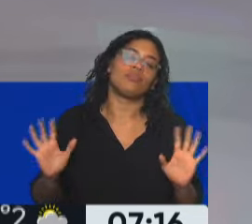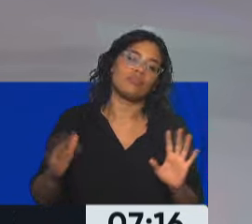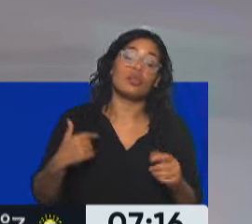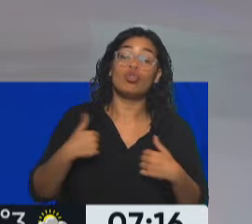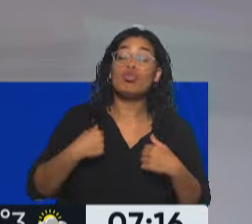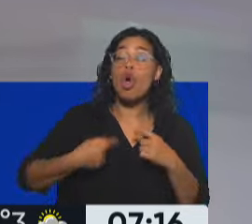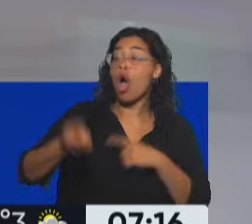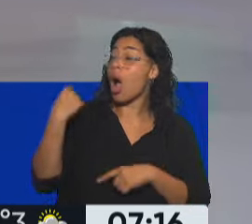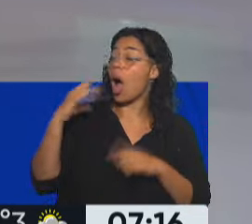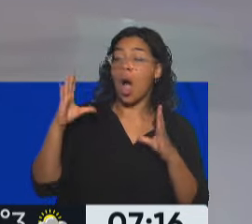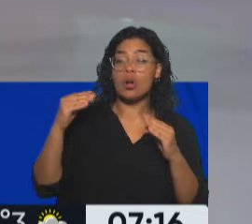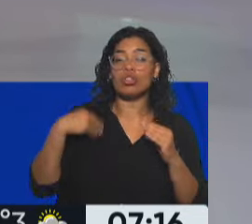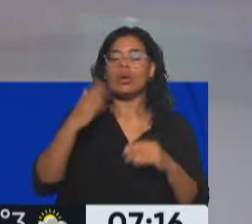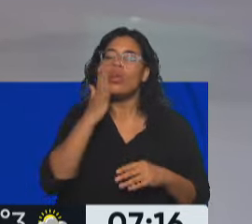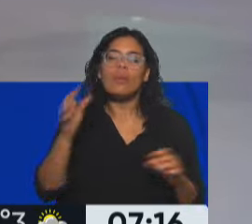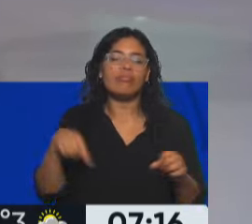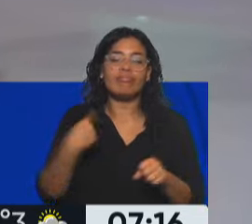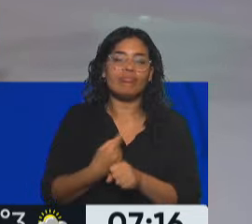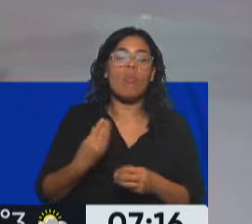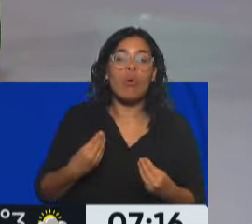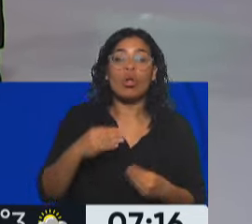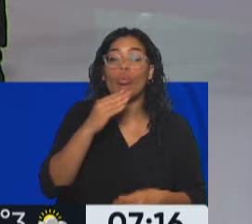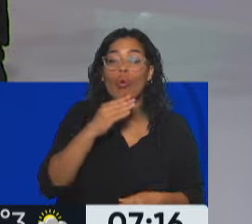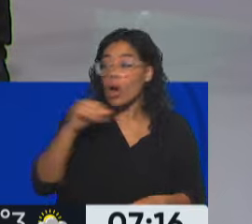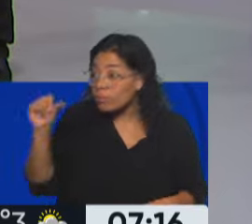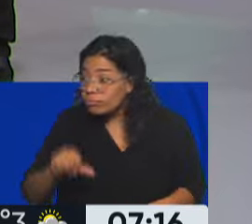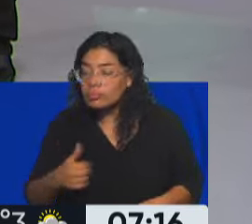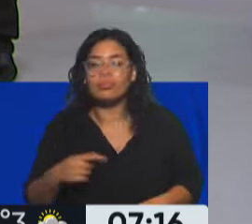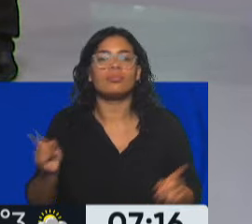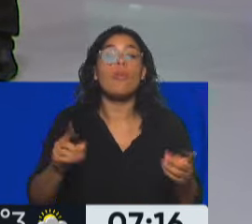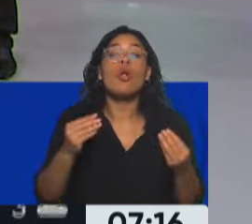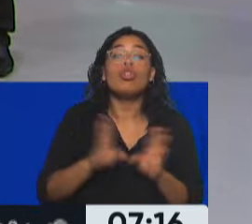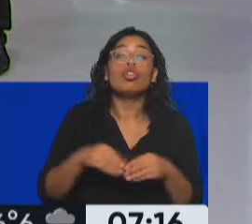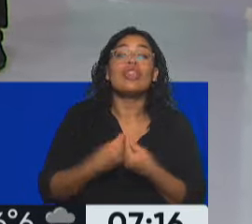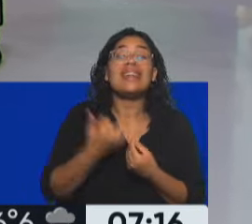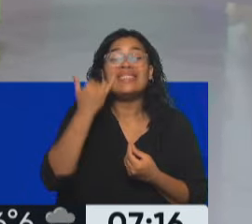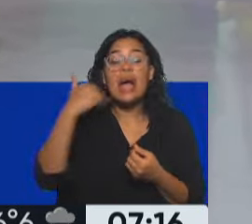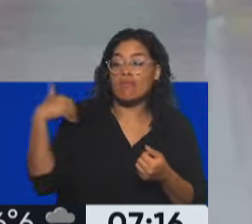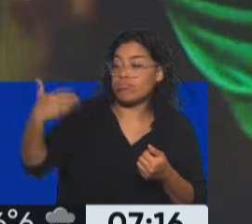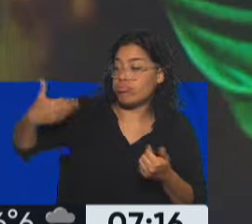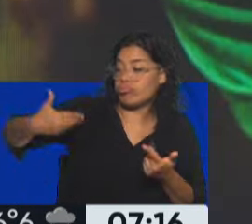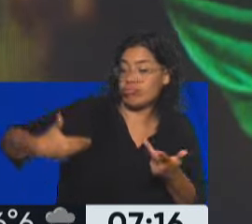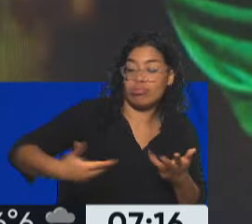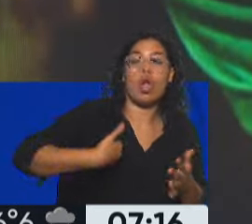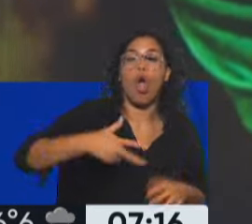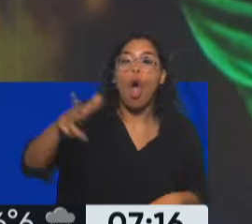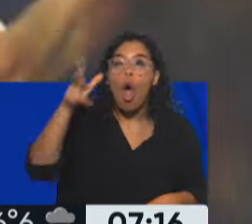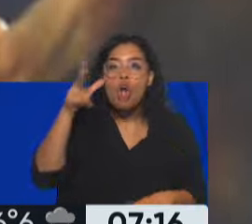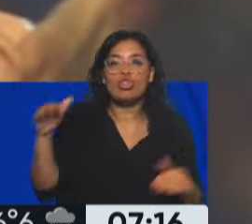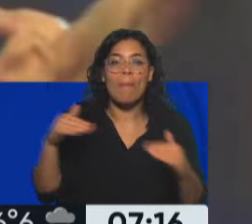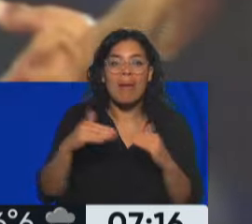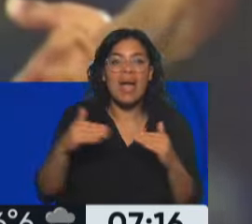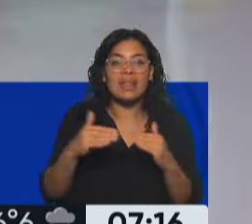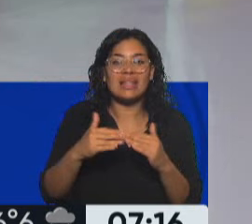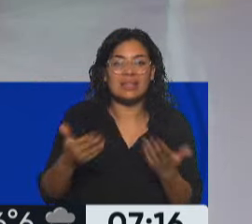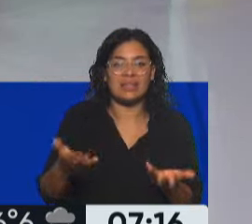dormir. Ah, porque perdió Boca. Porque no ganó Boca, digo. Ocho empates. O por lo de mañana. No, por lo de mañana. Es por lo de mañana. Es la